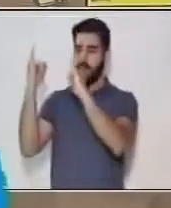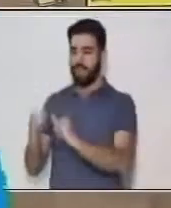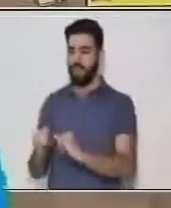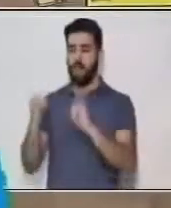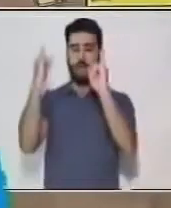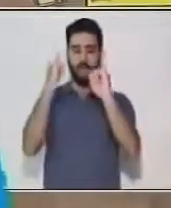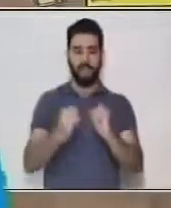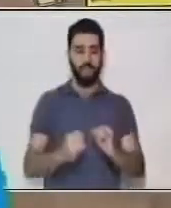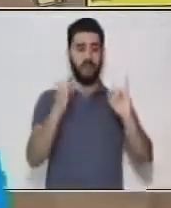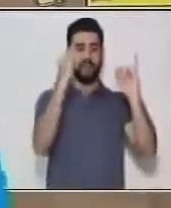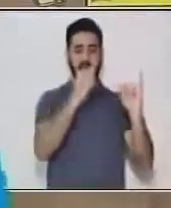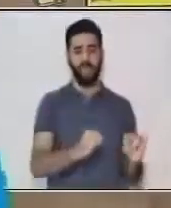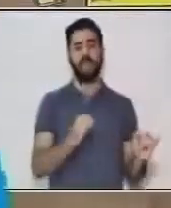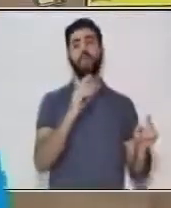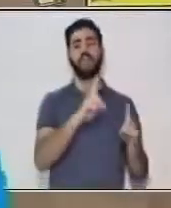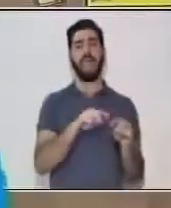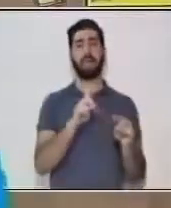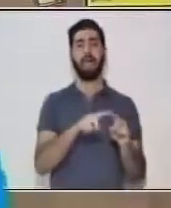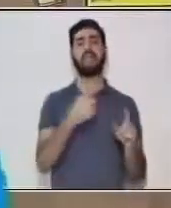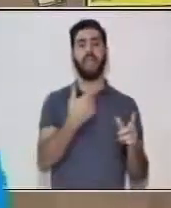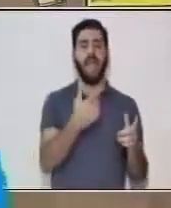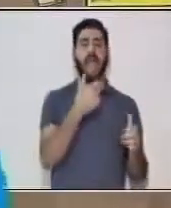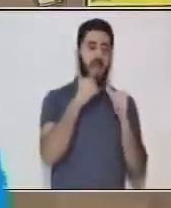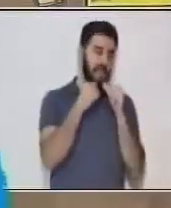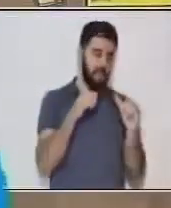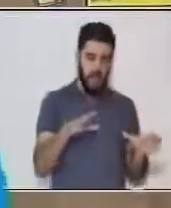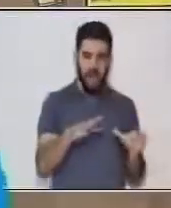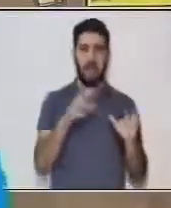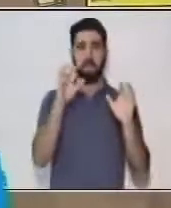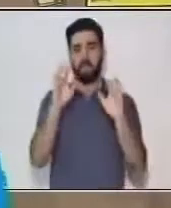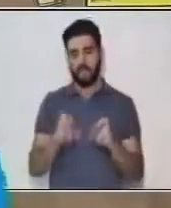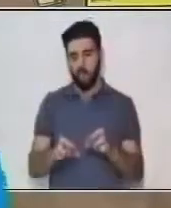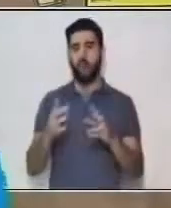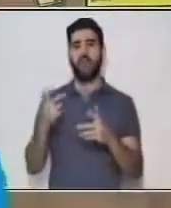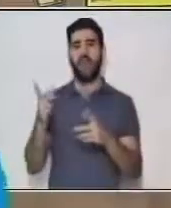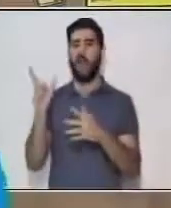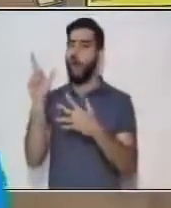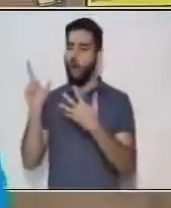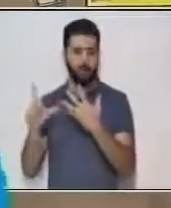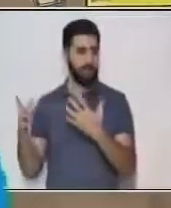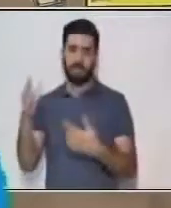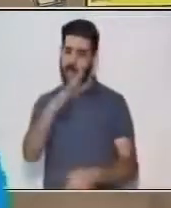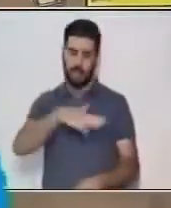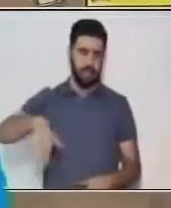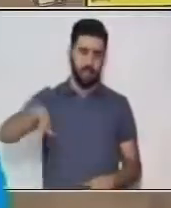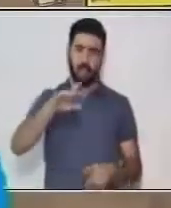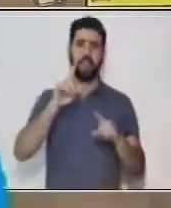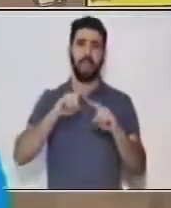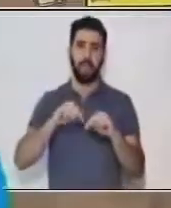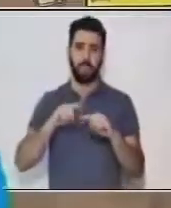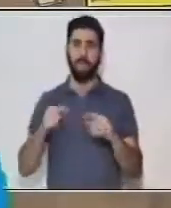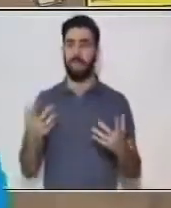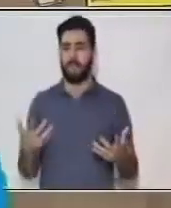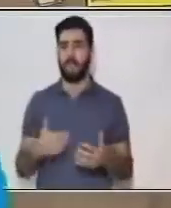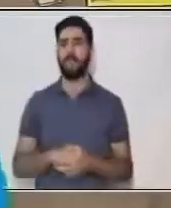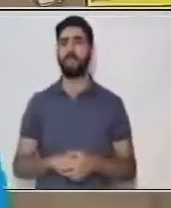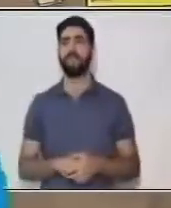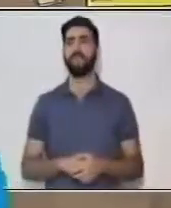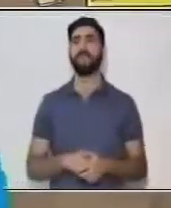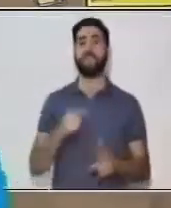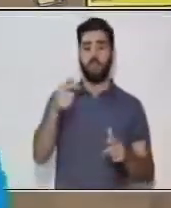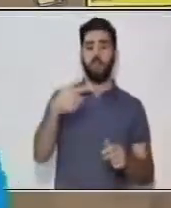animal, periodo o lugar en concreto del resto de los mismos géneros. Los